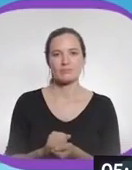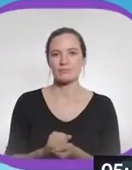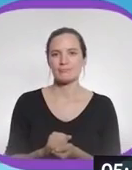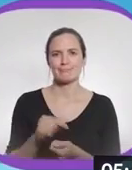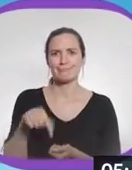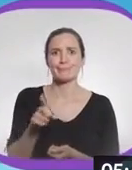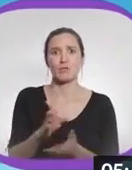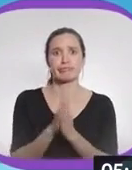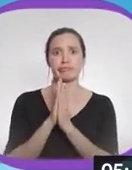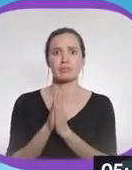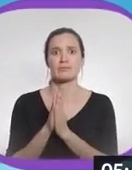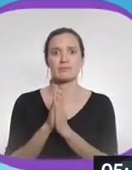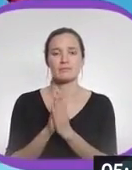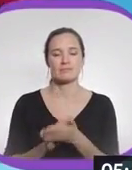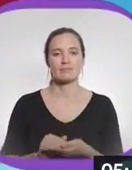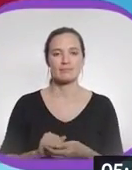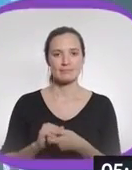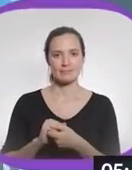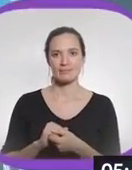¡Oh! ¡Ahora no, Buster!